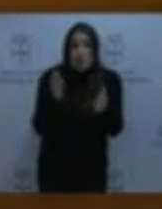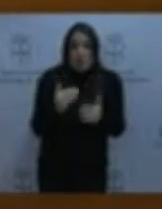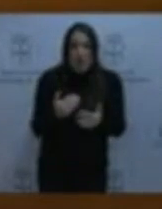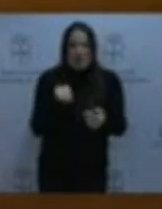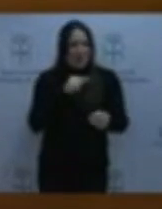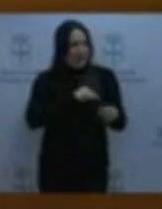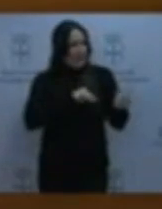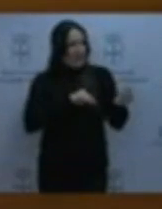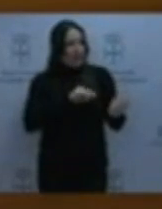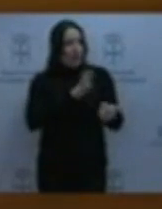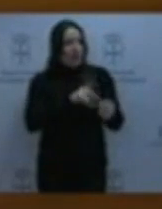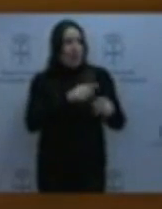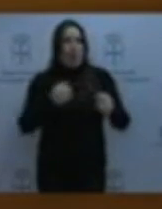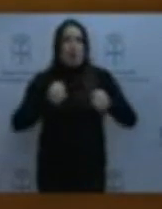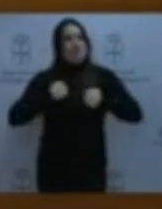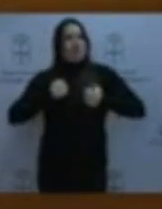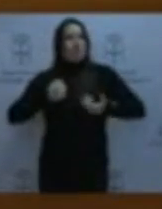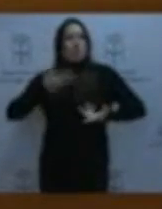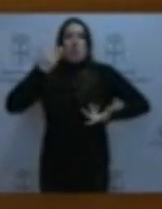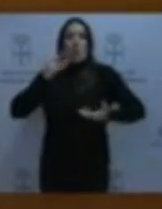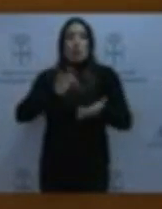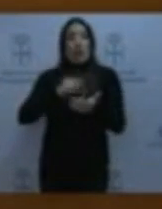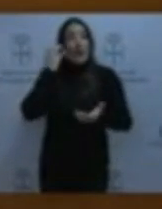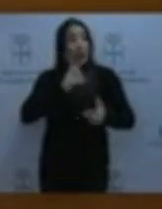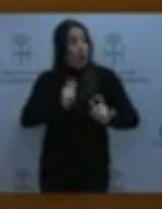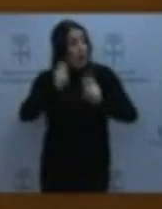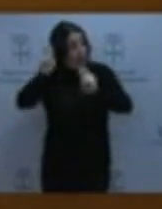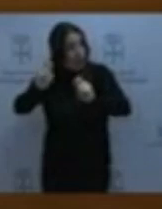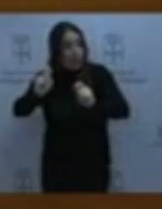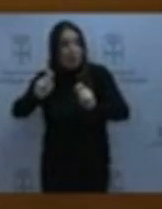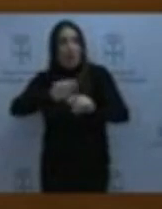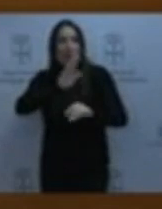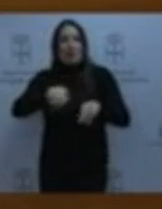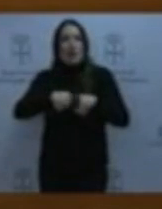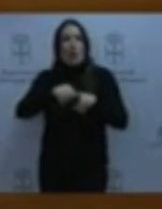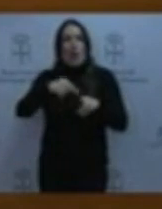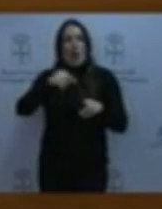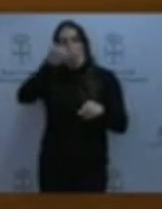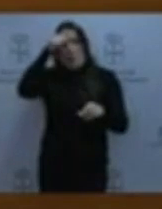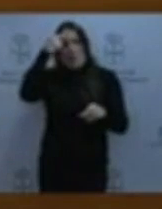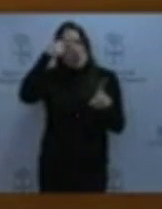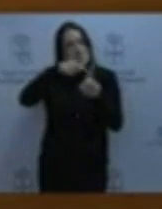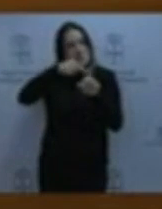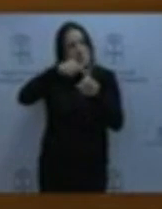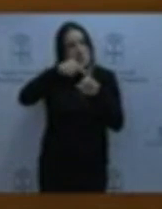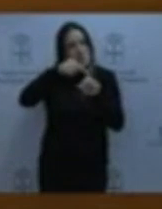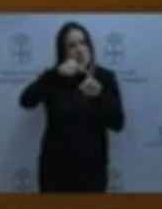da golpes en el pecho, después de investir a Rajoy, que le pasa como aquel hombre obsesionado, tenía una